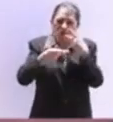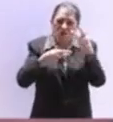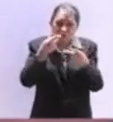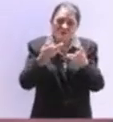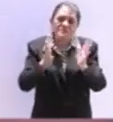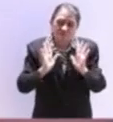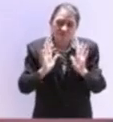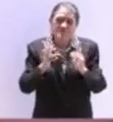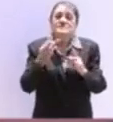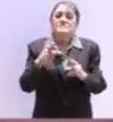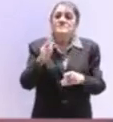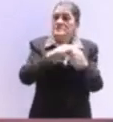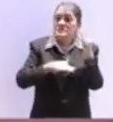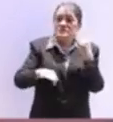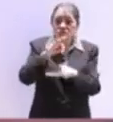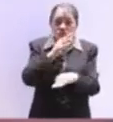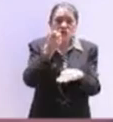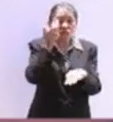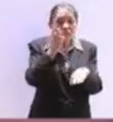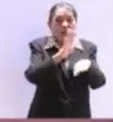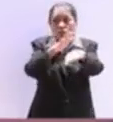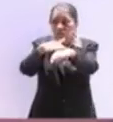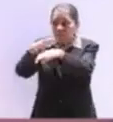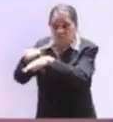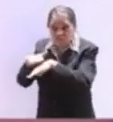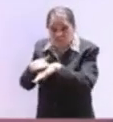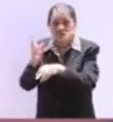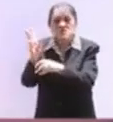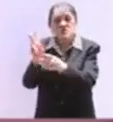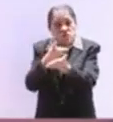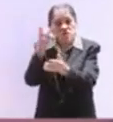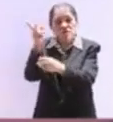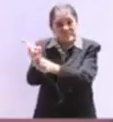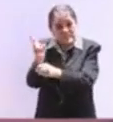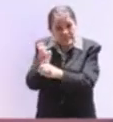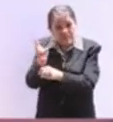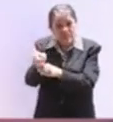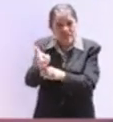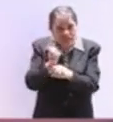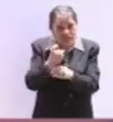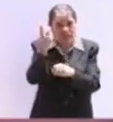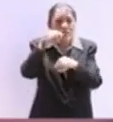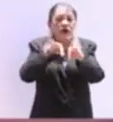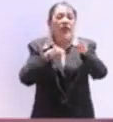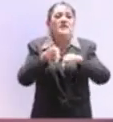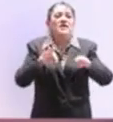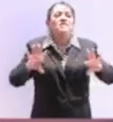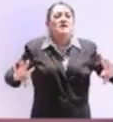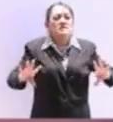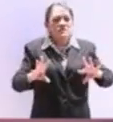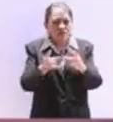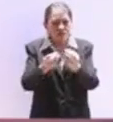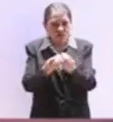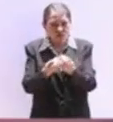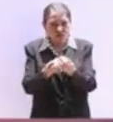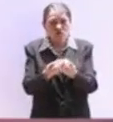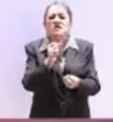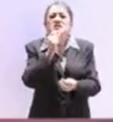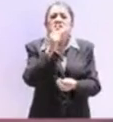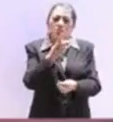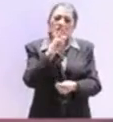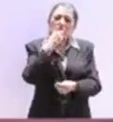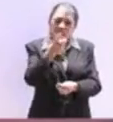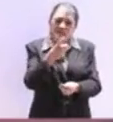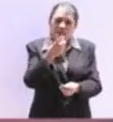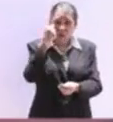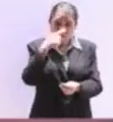equipo podemos trabajar por el bienestar del pueblo. También decirles que para el Gobierno de México